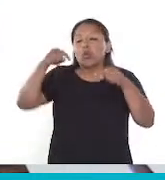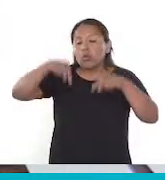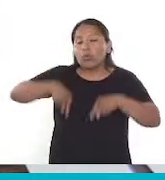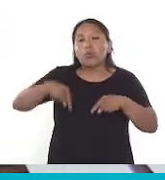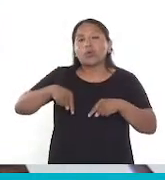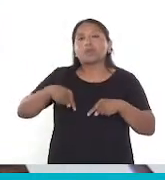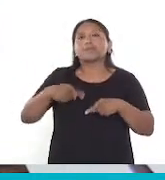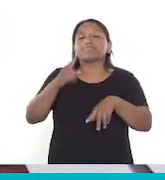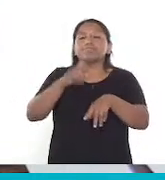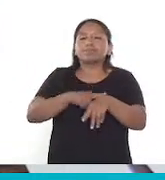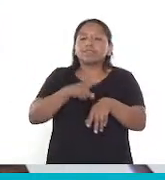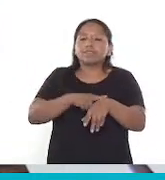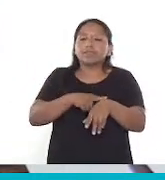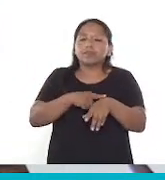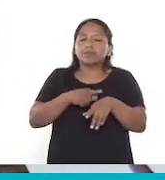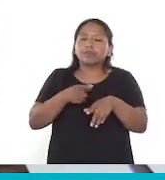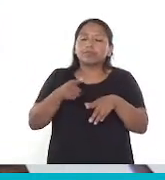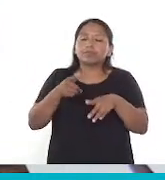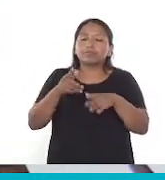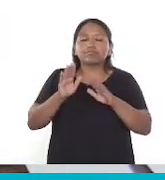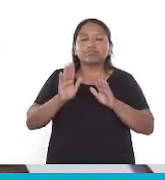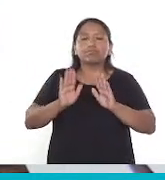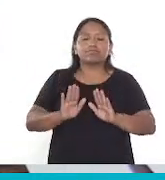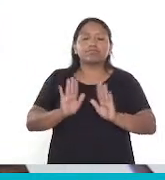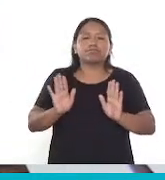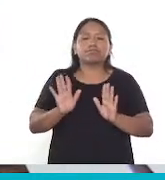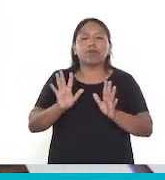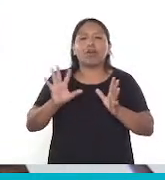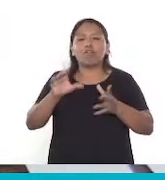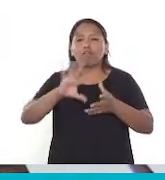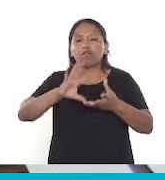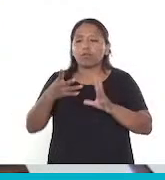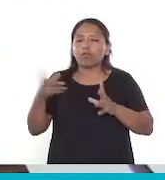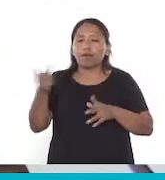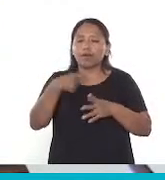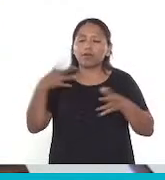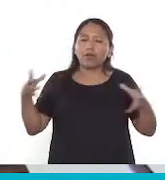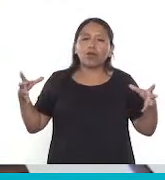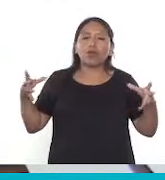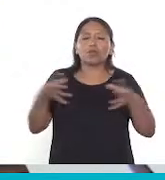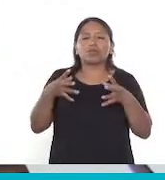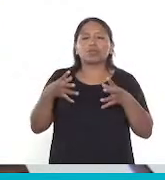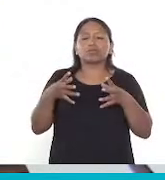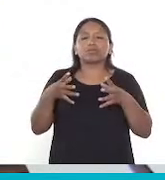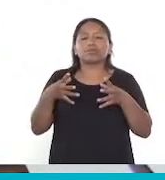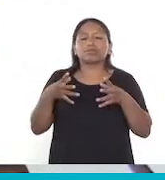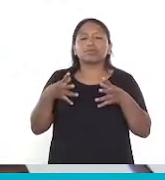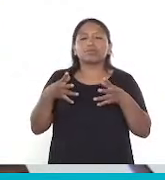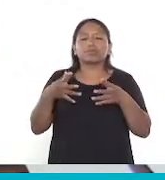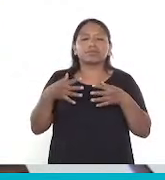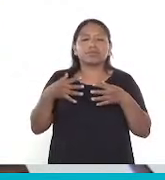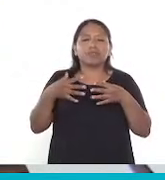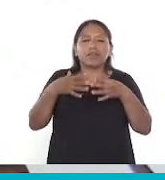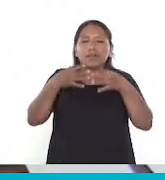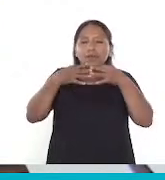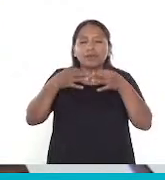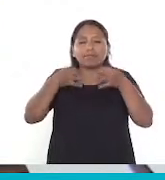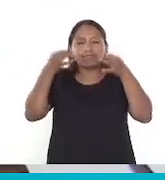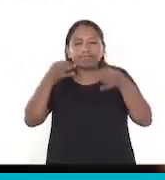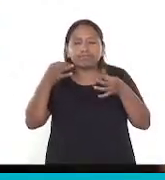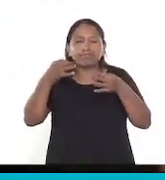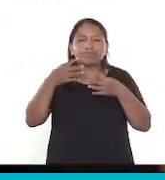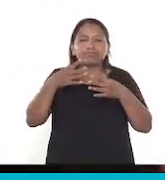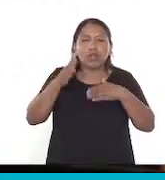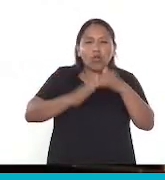tomamos un tiempo para hacer de forma colectiva uno de los ejercicios más profundos y